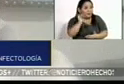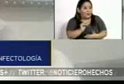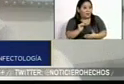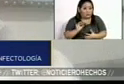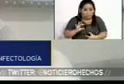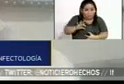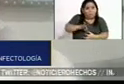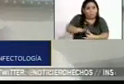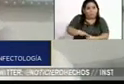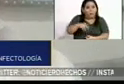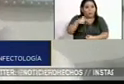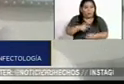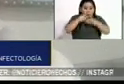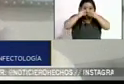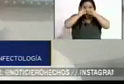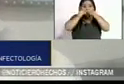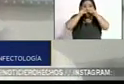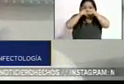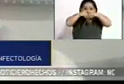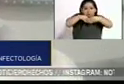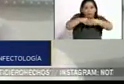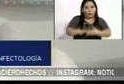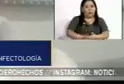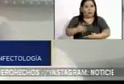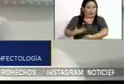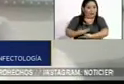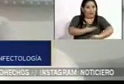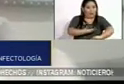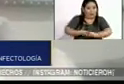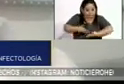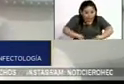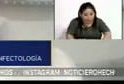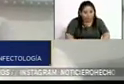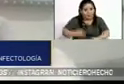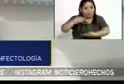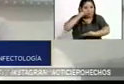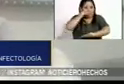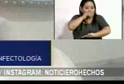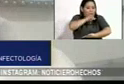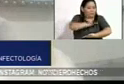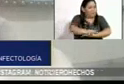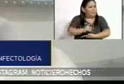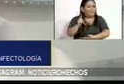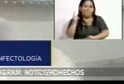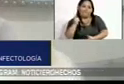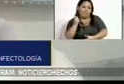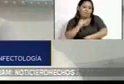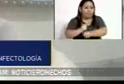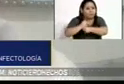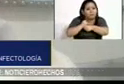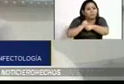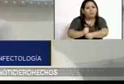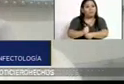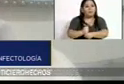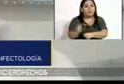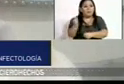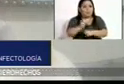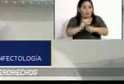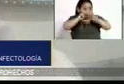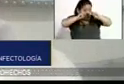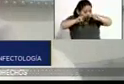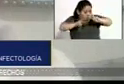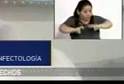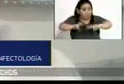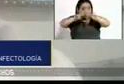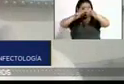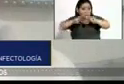transmitidos los virus al recién nacido. Esto no está completamente fortalecido a través de estudios que